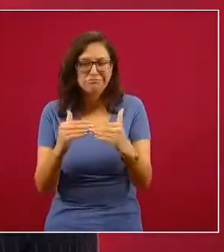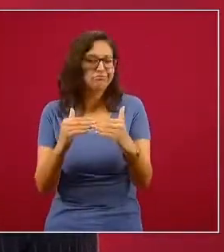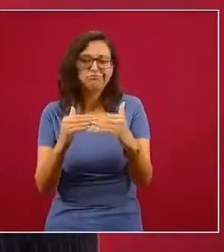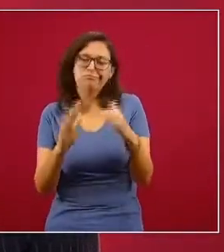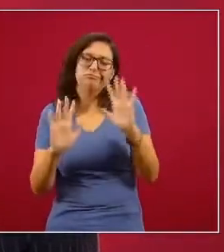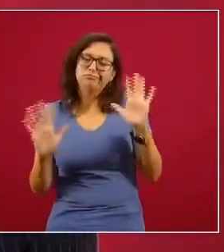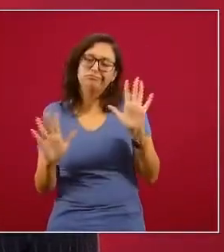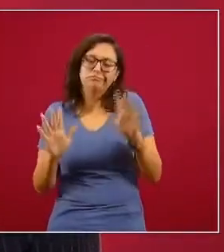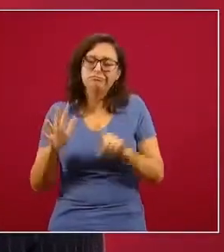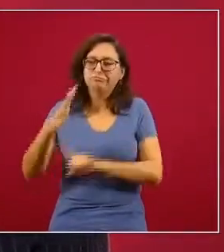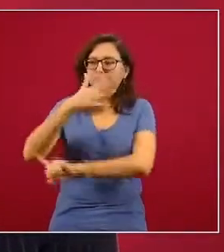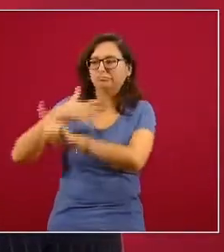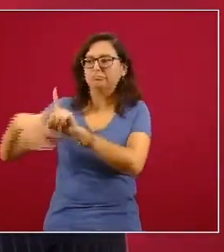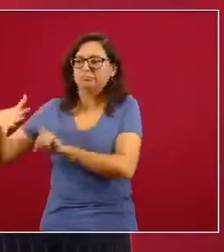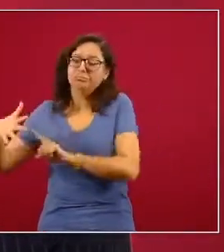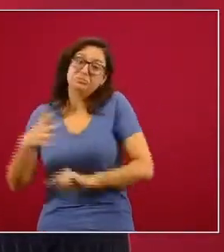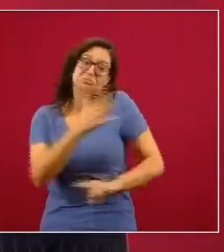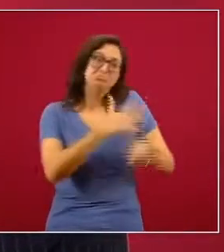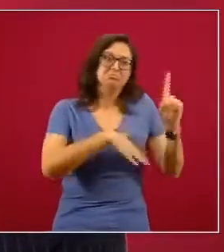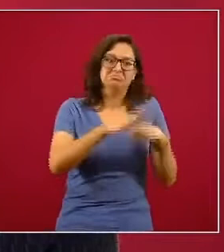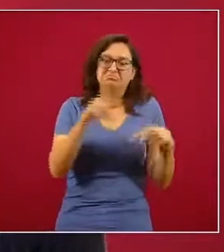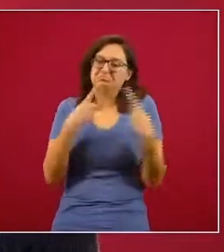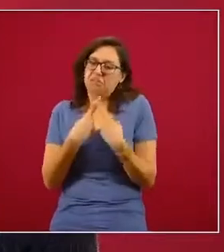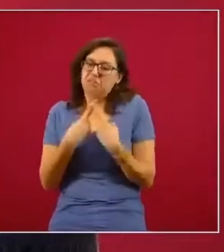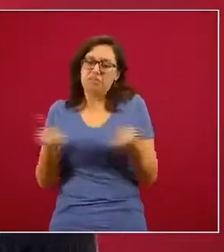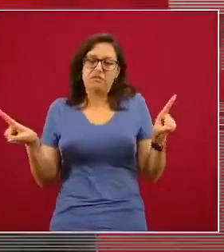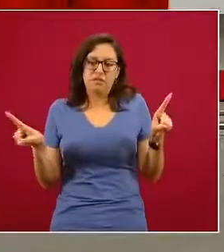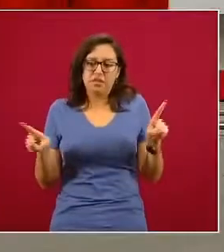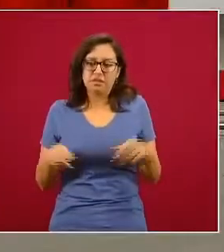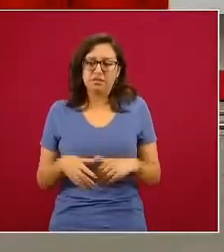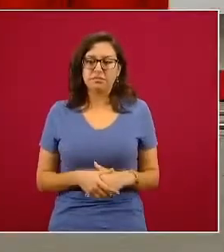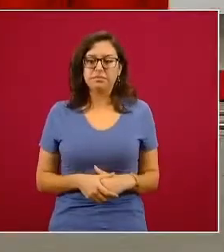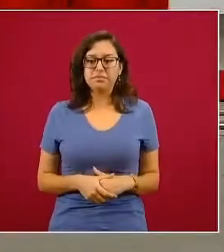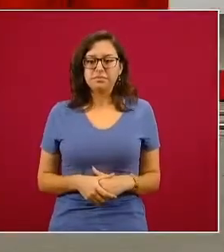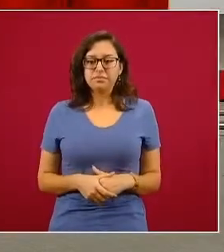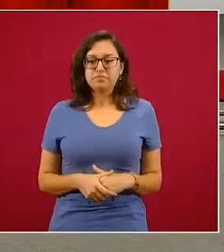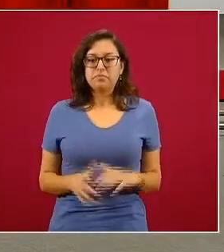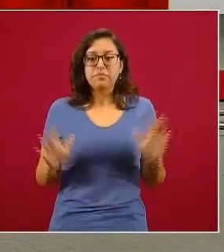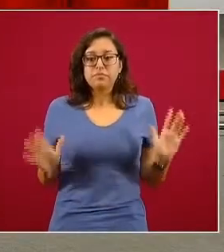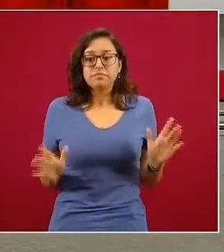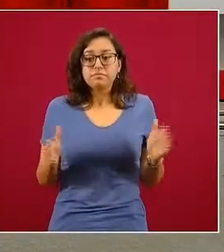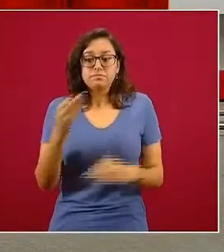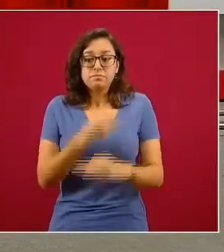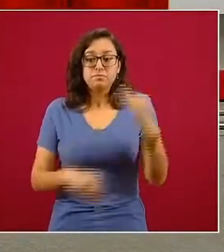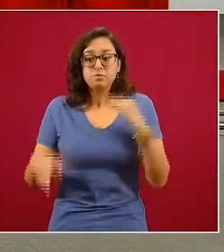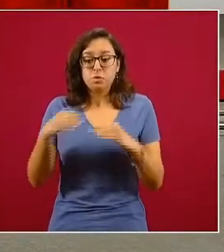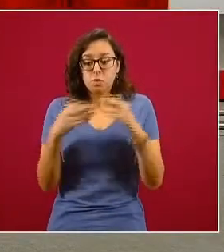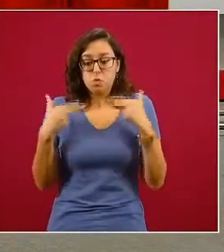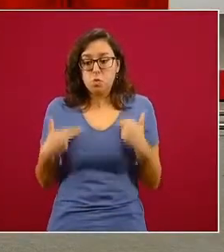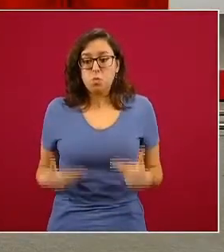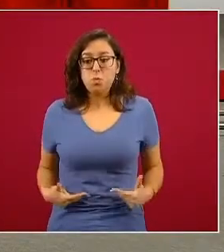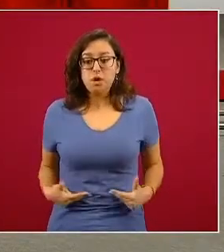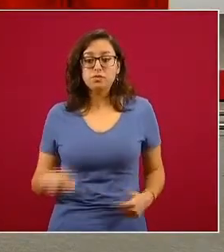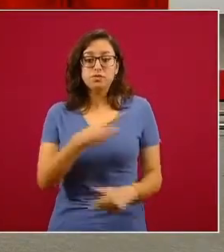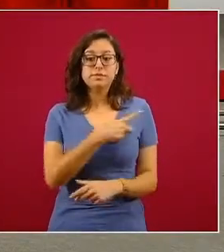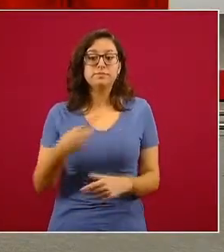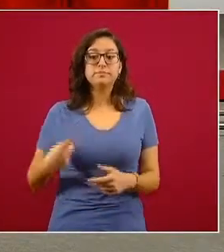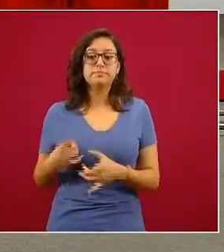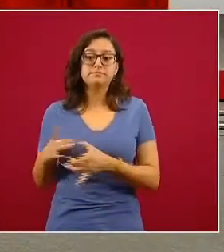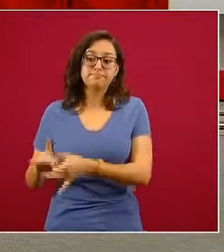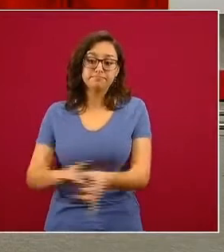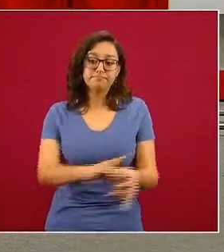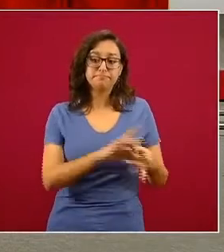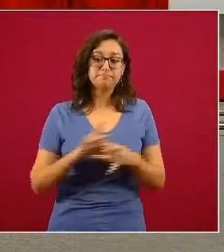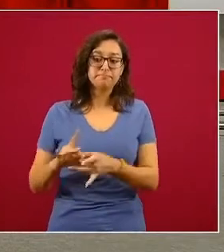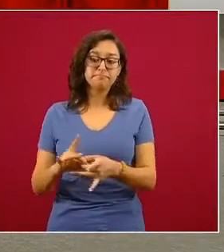no tomarlo como que es un juicio sobre la calidad. Y todos debemos sumarnos solidariamente